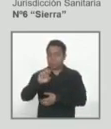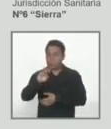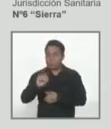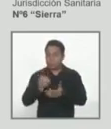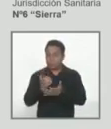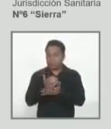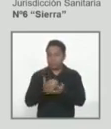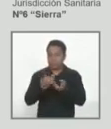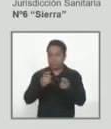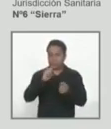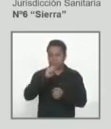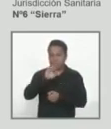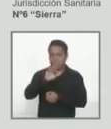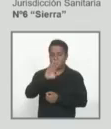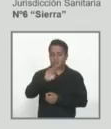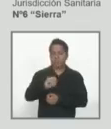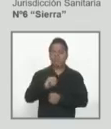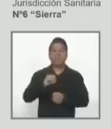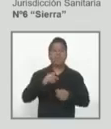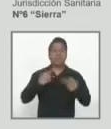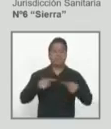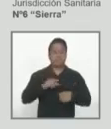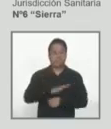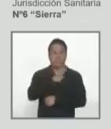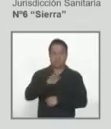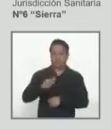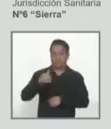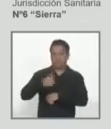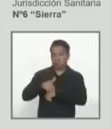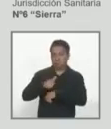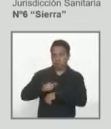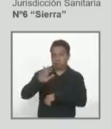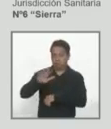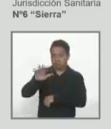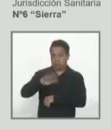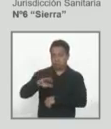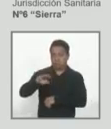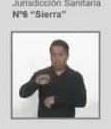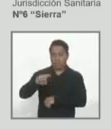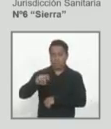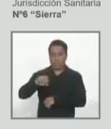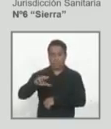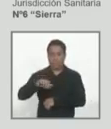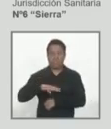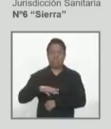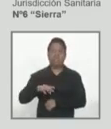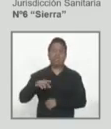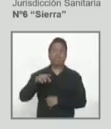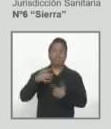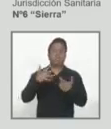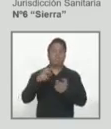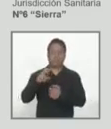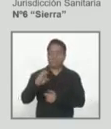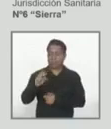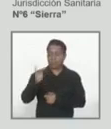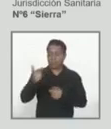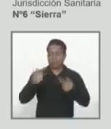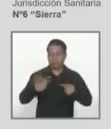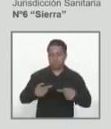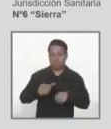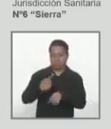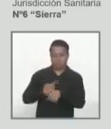59 defunciones. Jurisdicción sanitaria número 5, Mixteca, 737 casos